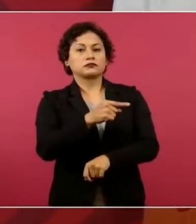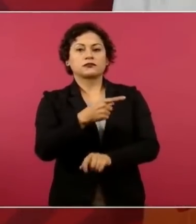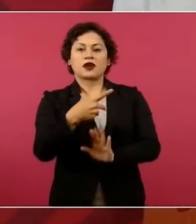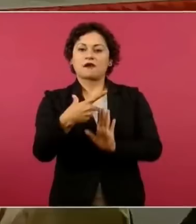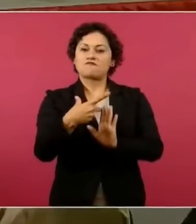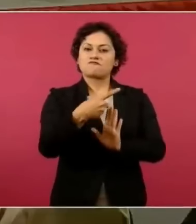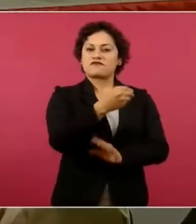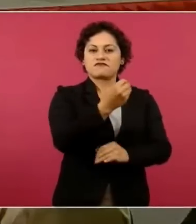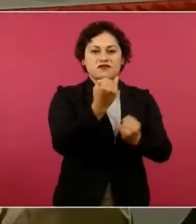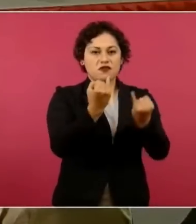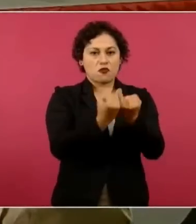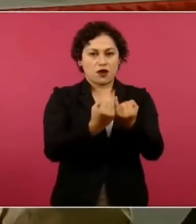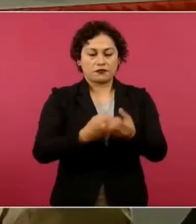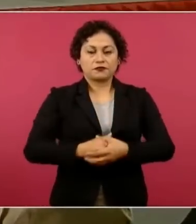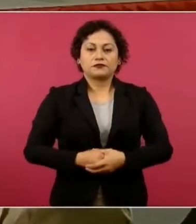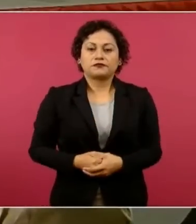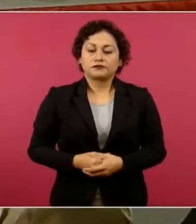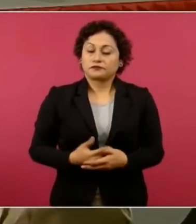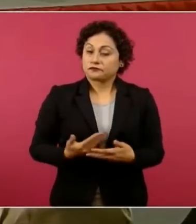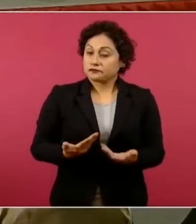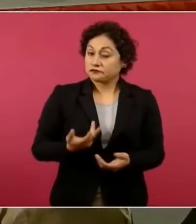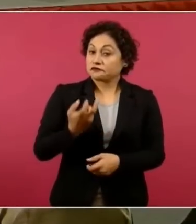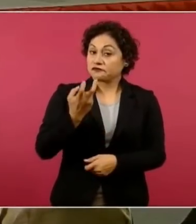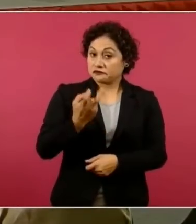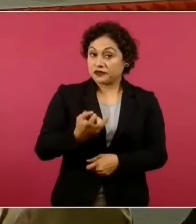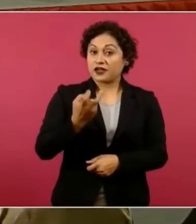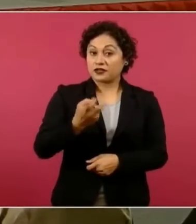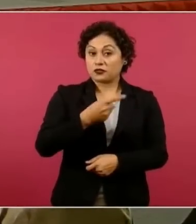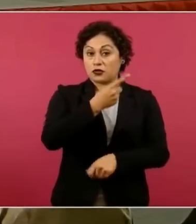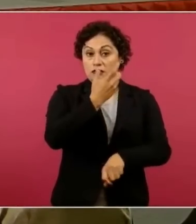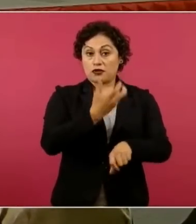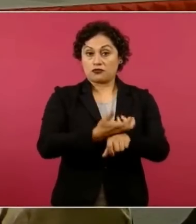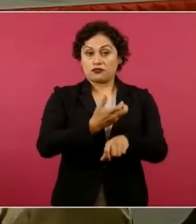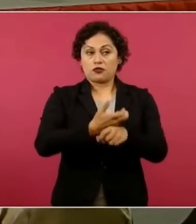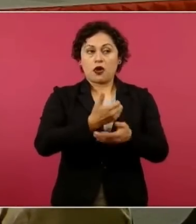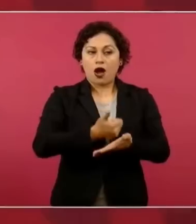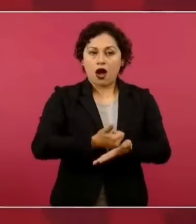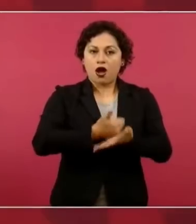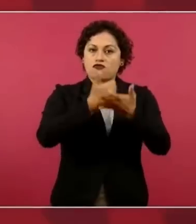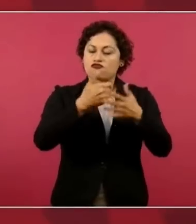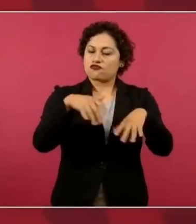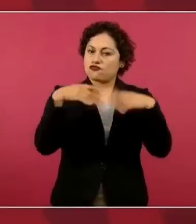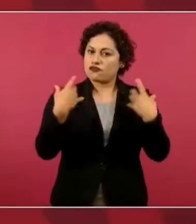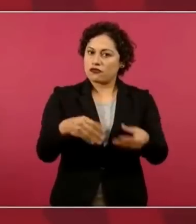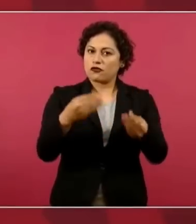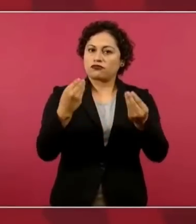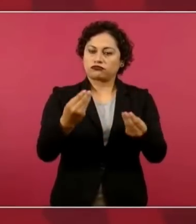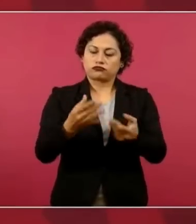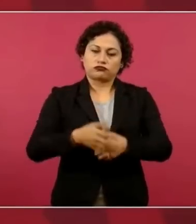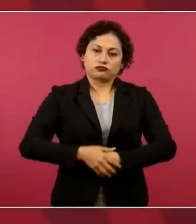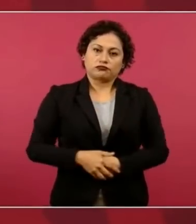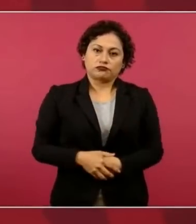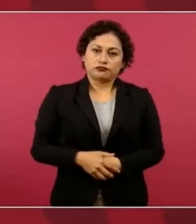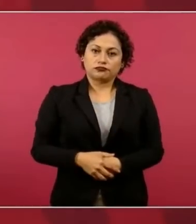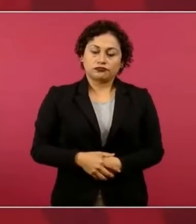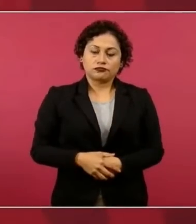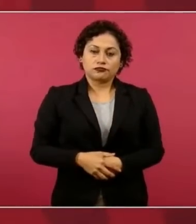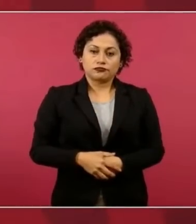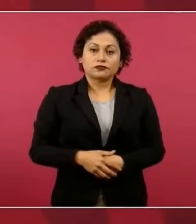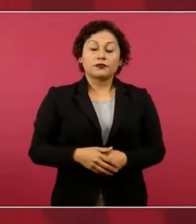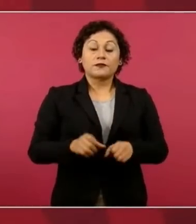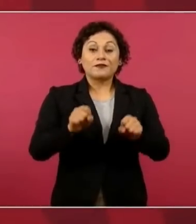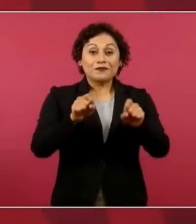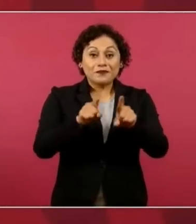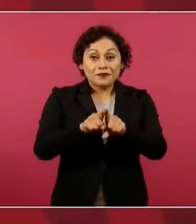estableciendo un subsidio y eso ayudó mucho en Estados Unidos y también en